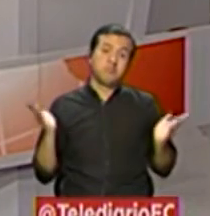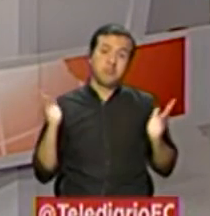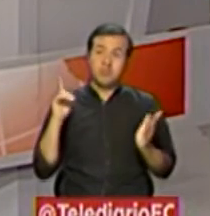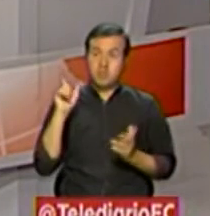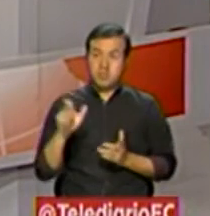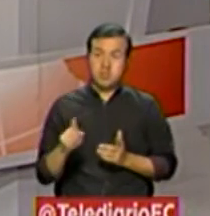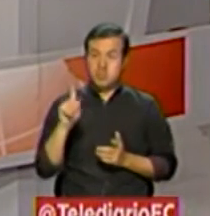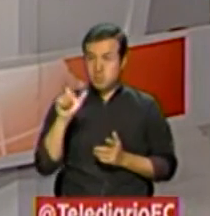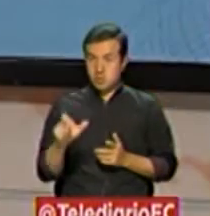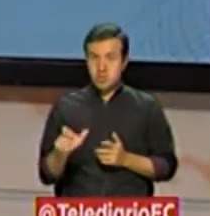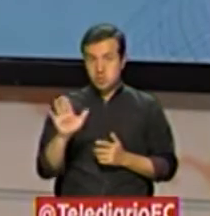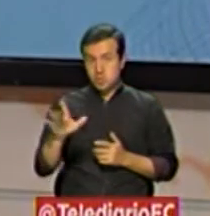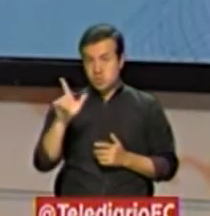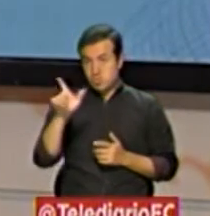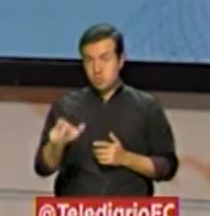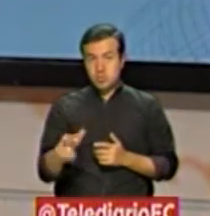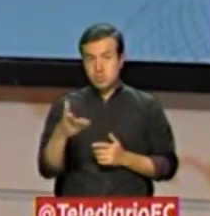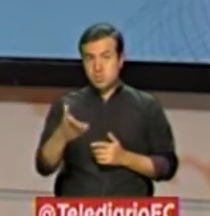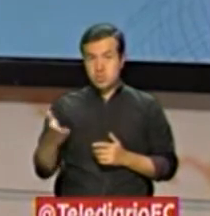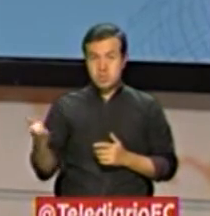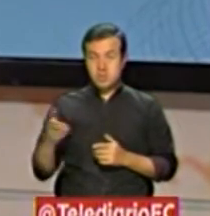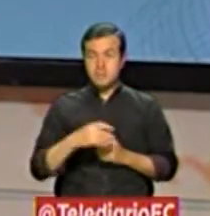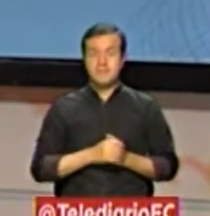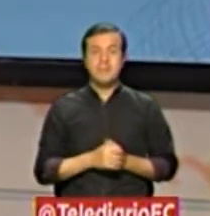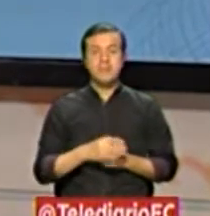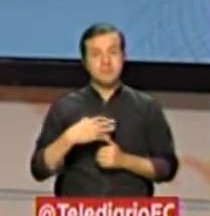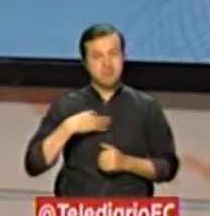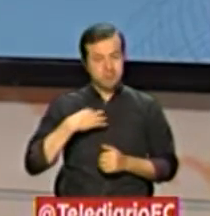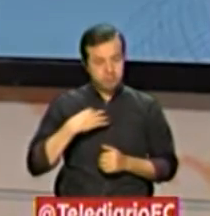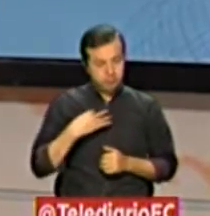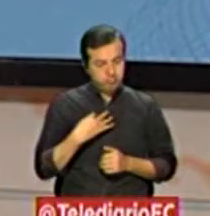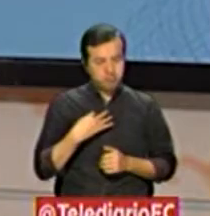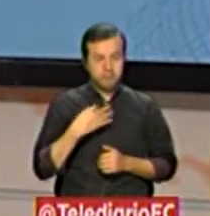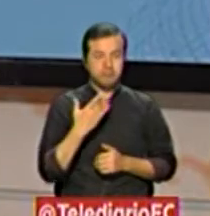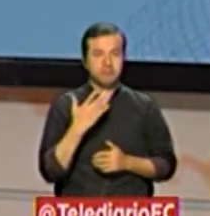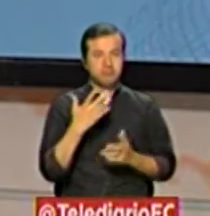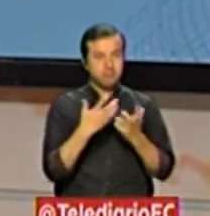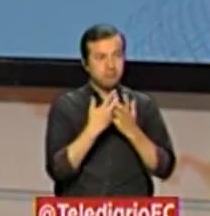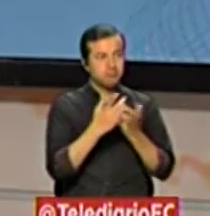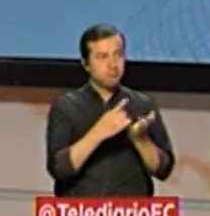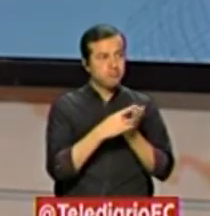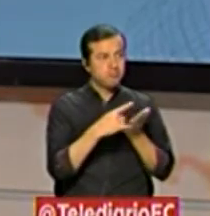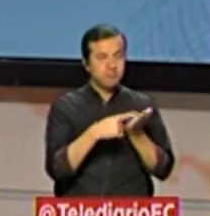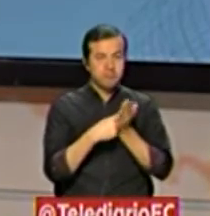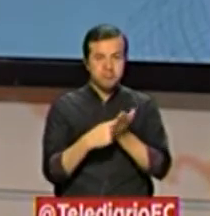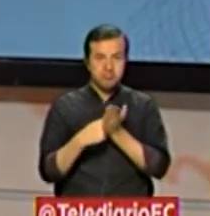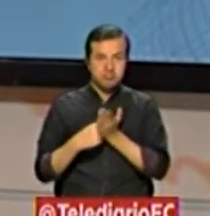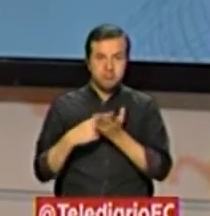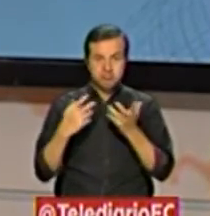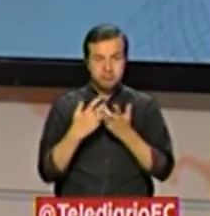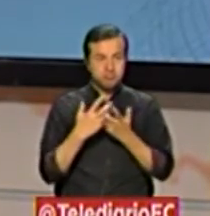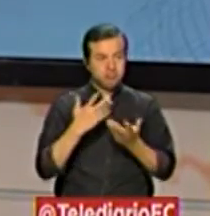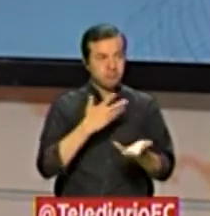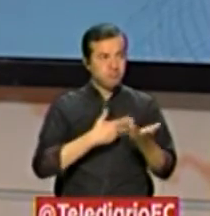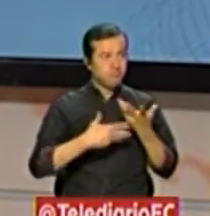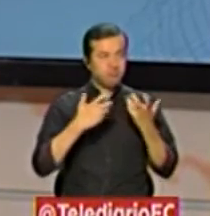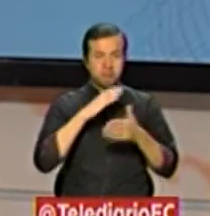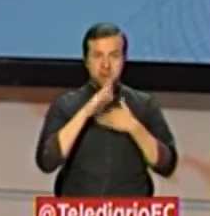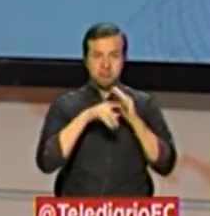persona que llegue a tener la voluntad de reunir estos, deseos